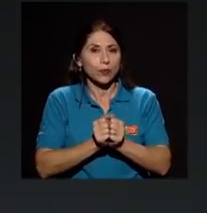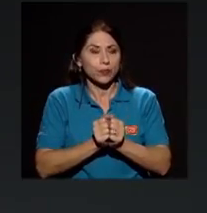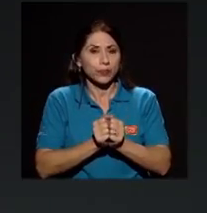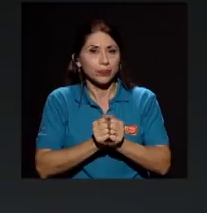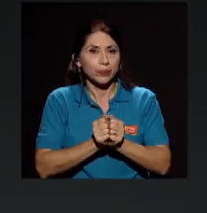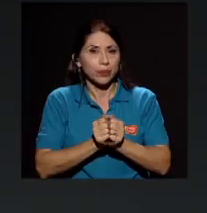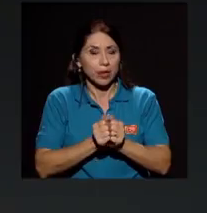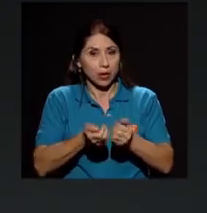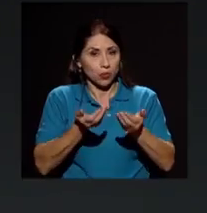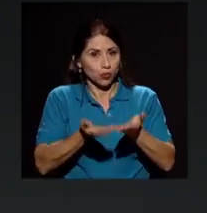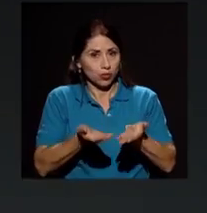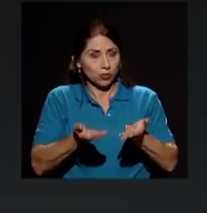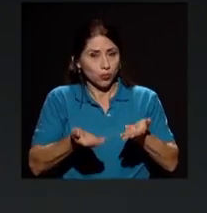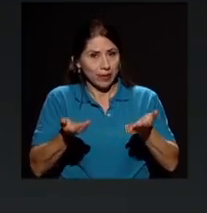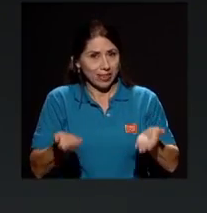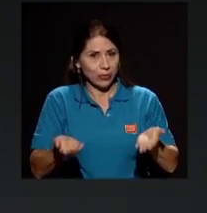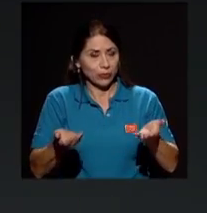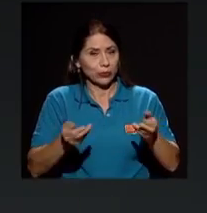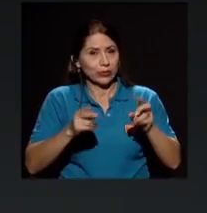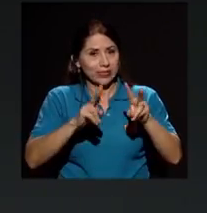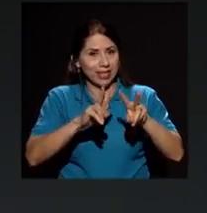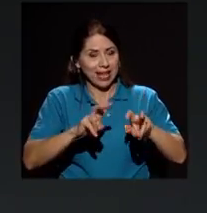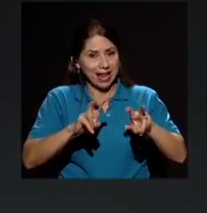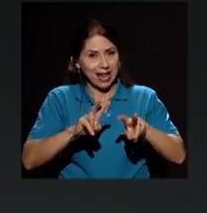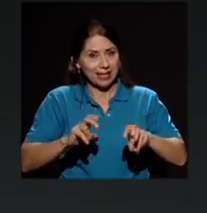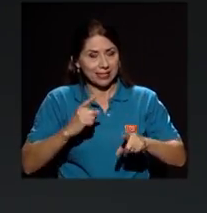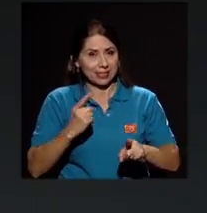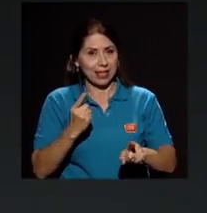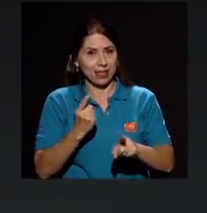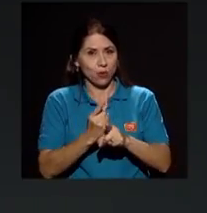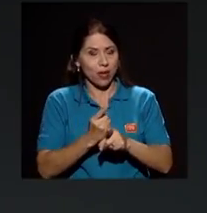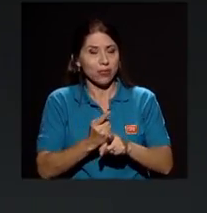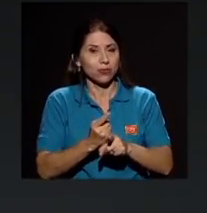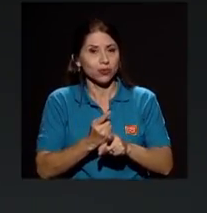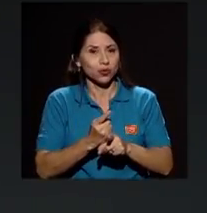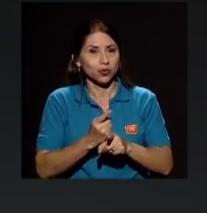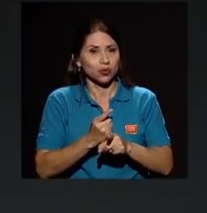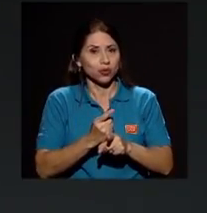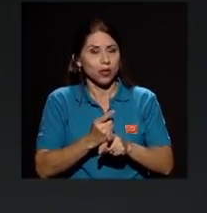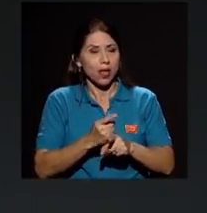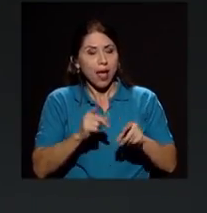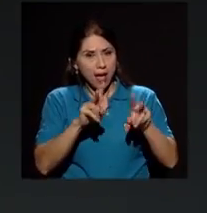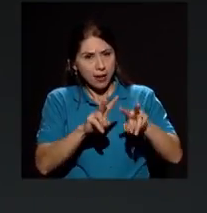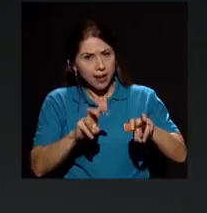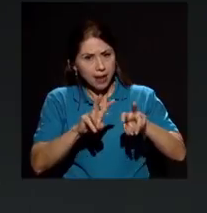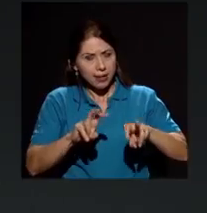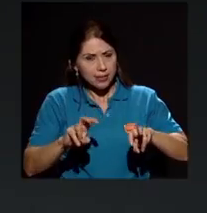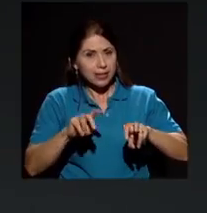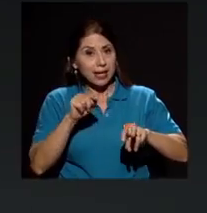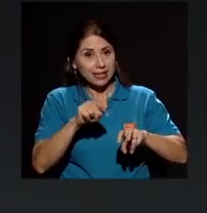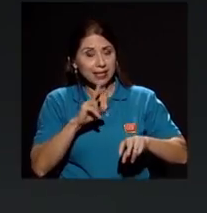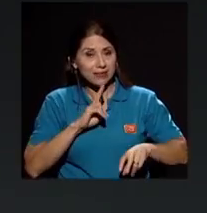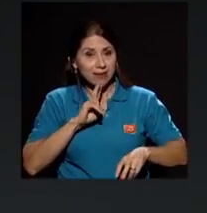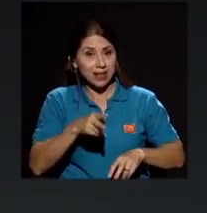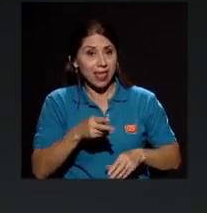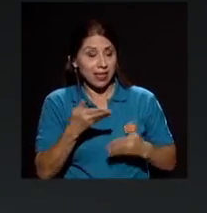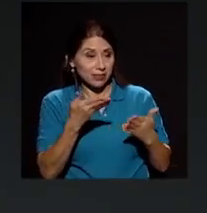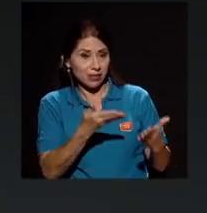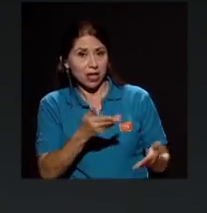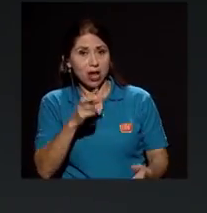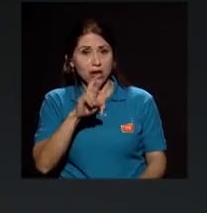los instrumentos de análisis adecuados analizan esas realidades donde el cardo monje profesor